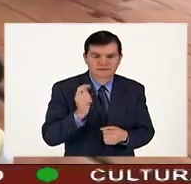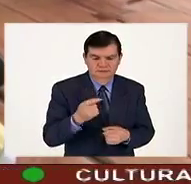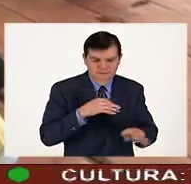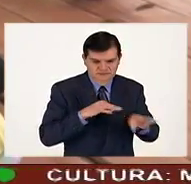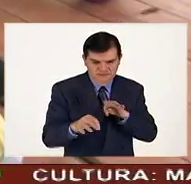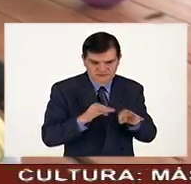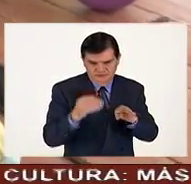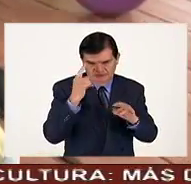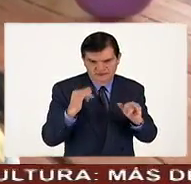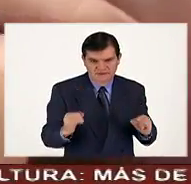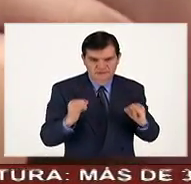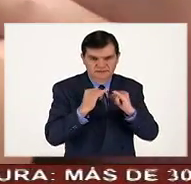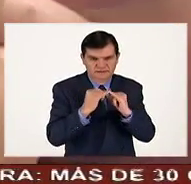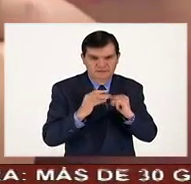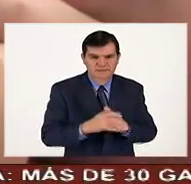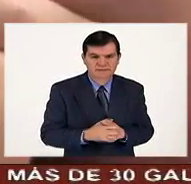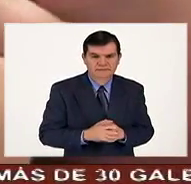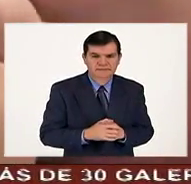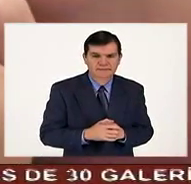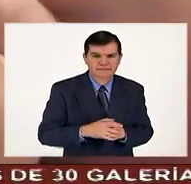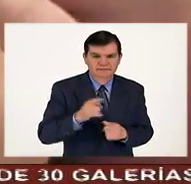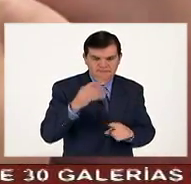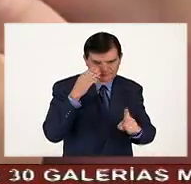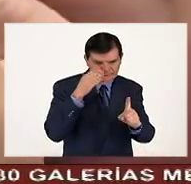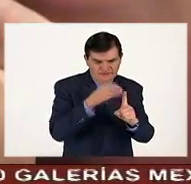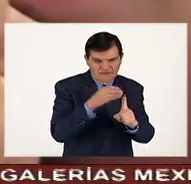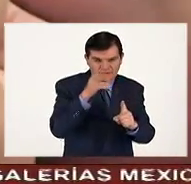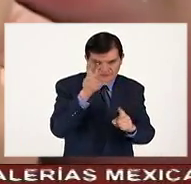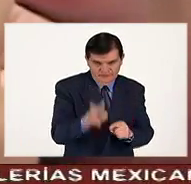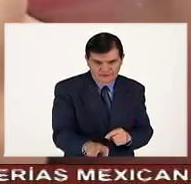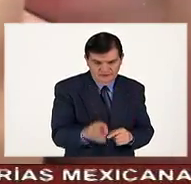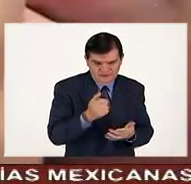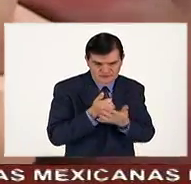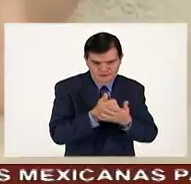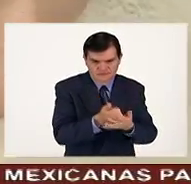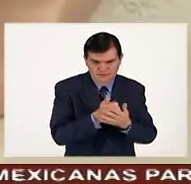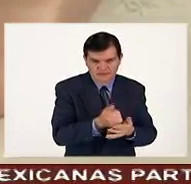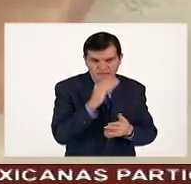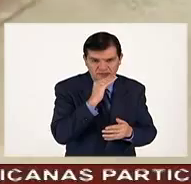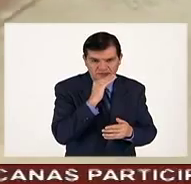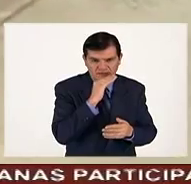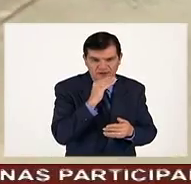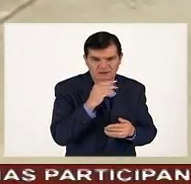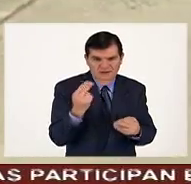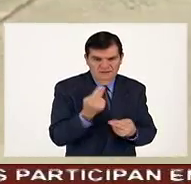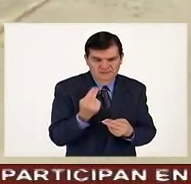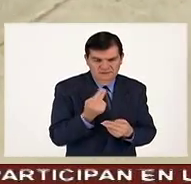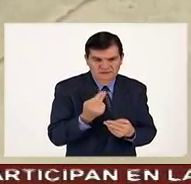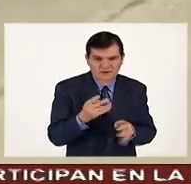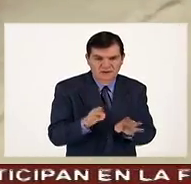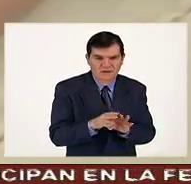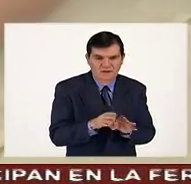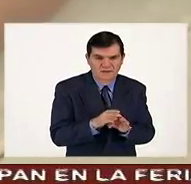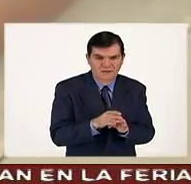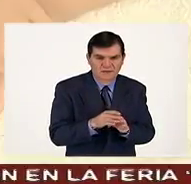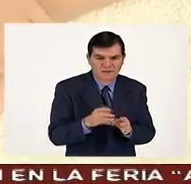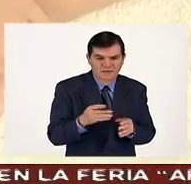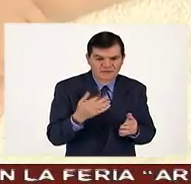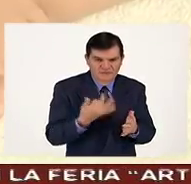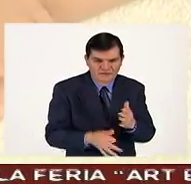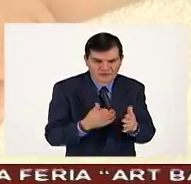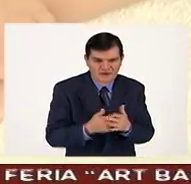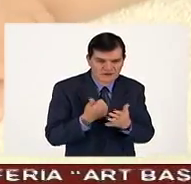trabajo para una institución que el objetivo real es ayudar a mamás en estado de desamparo. Este estado de desamparo